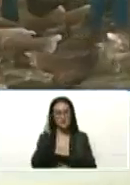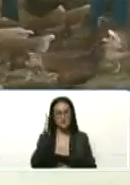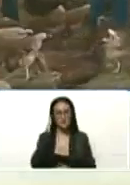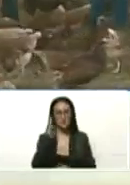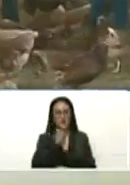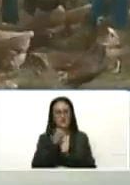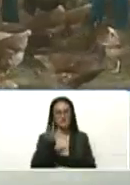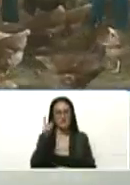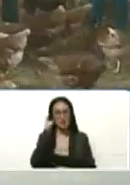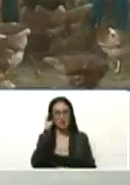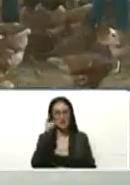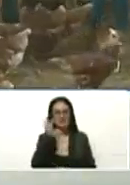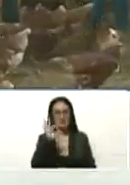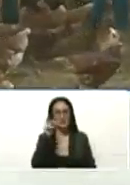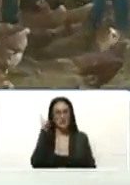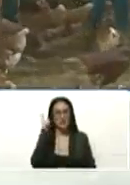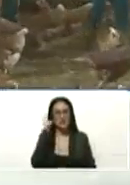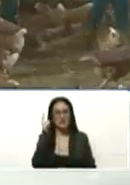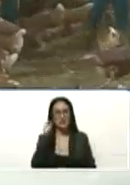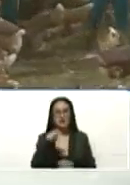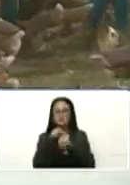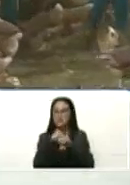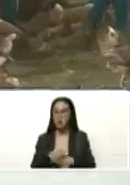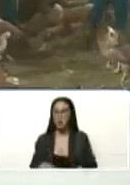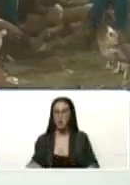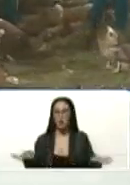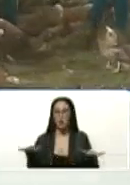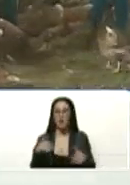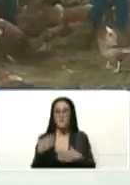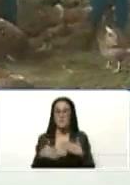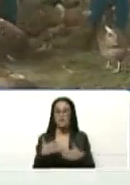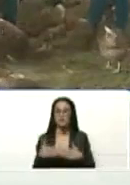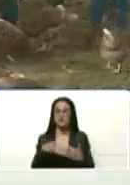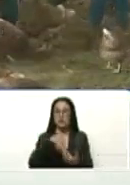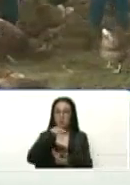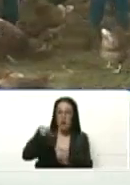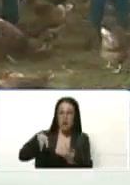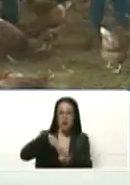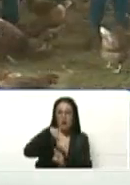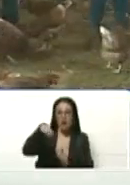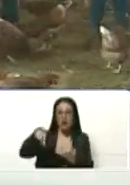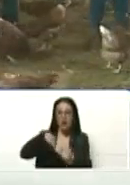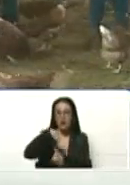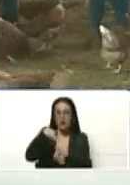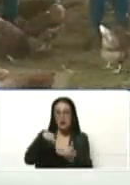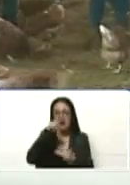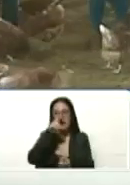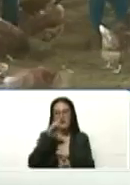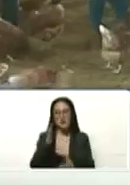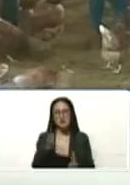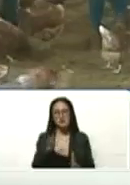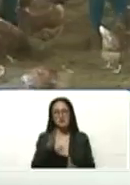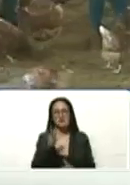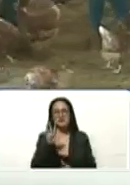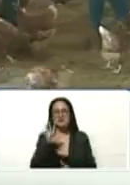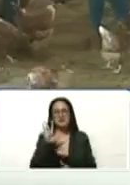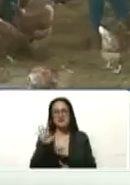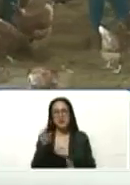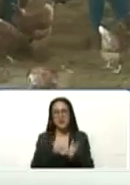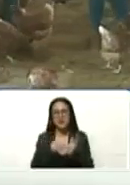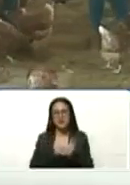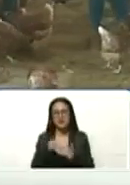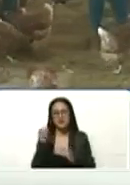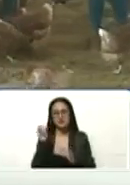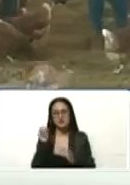45 días, 50 días ya salen en este caso al mercado y que por supuesto hay un proceso de rotación que pudiésemos hacer en el año aproximadamente 5 cosechas en este caso